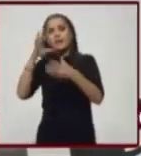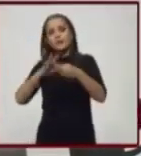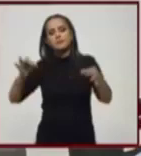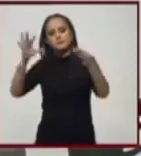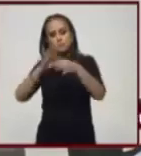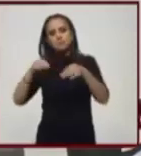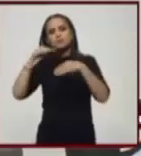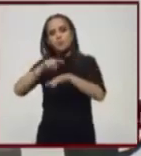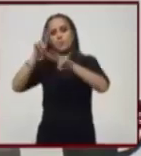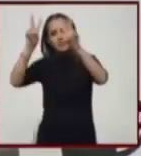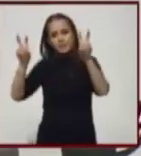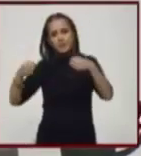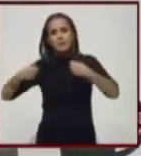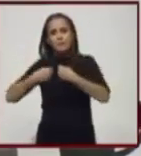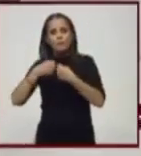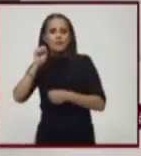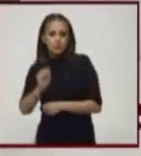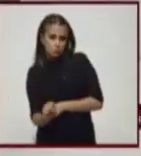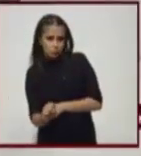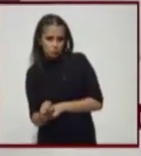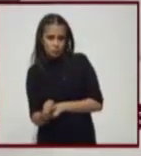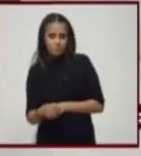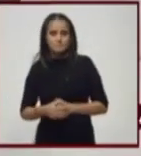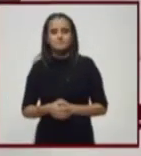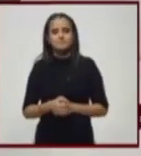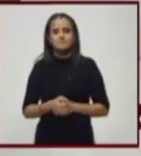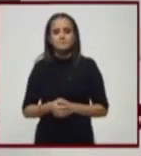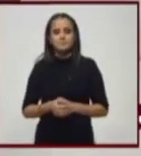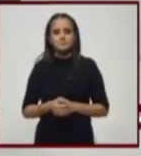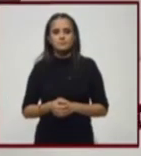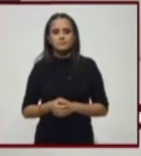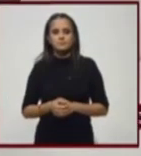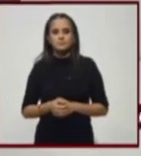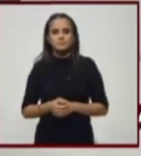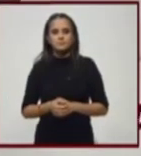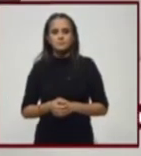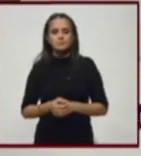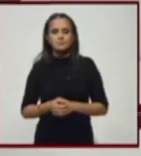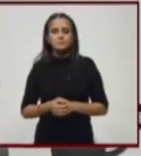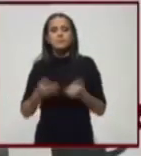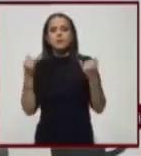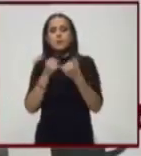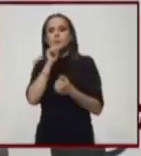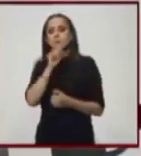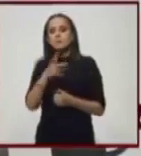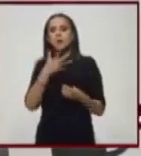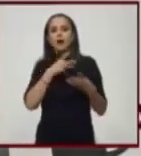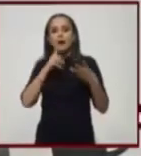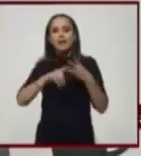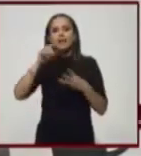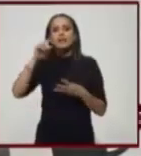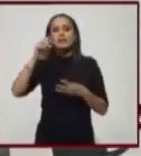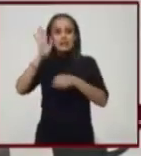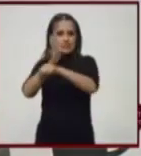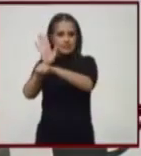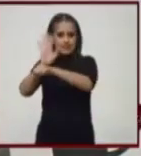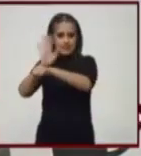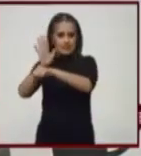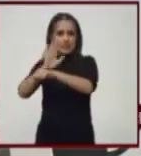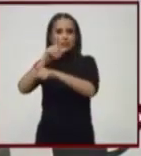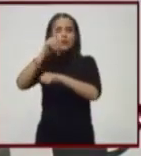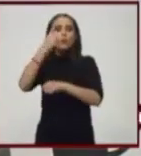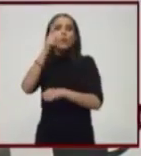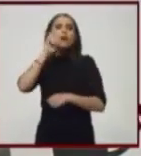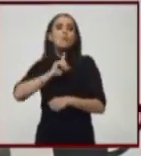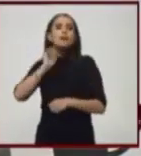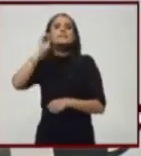los temas de la frontera sur con el tema estamos con en cartelera vayan a una